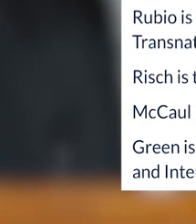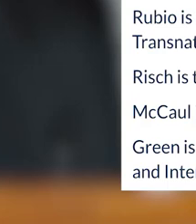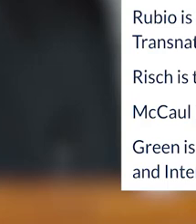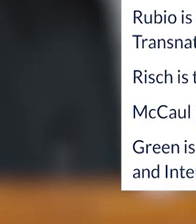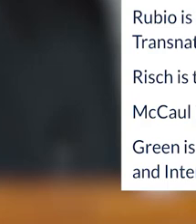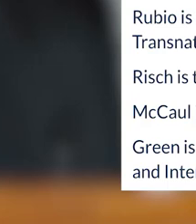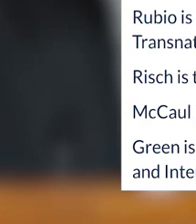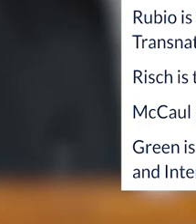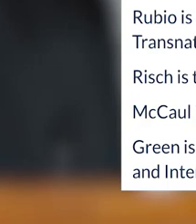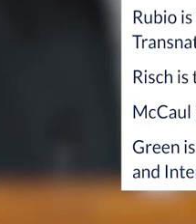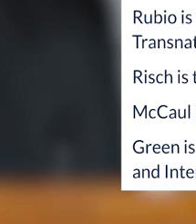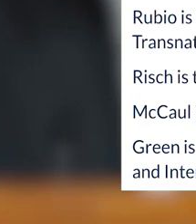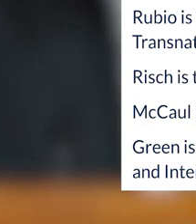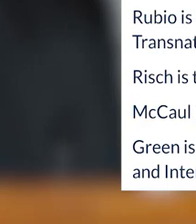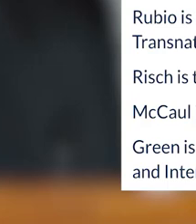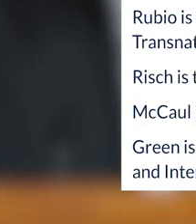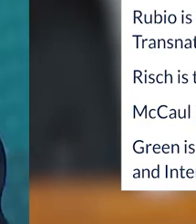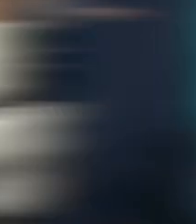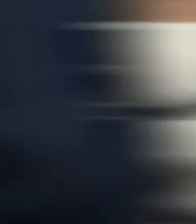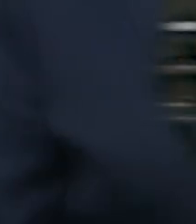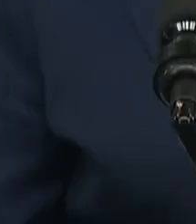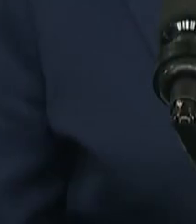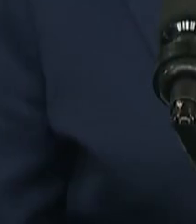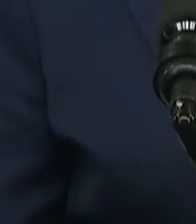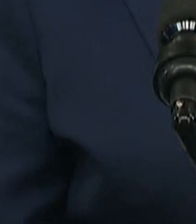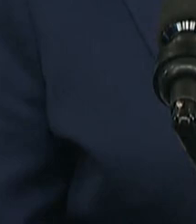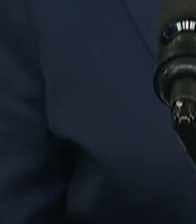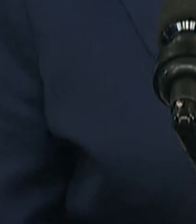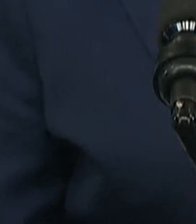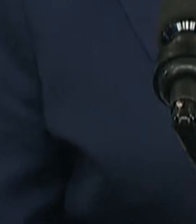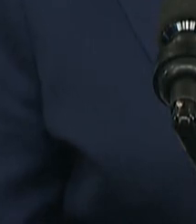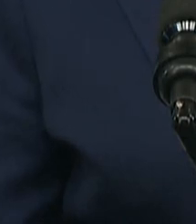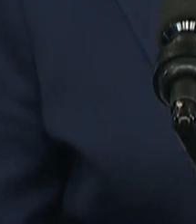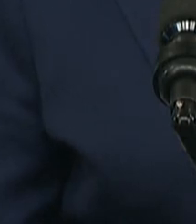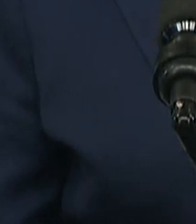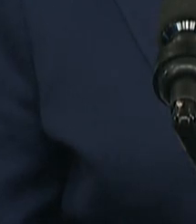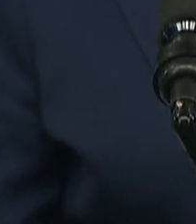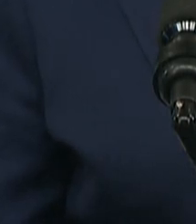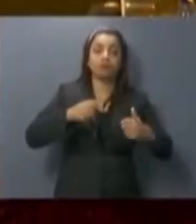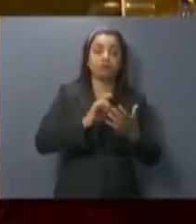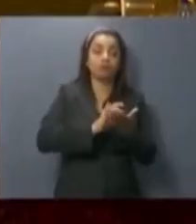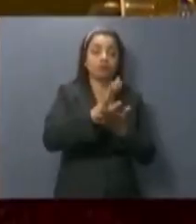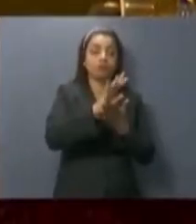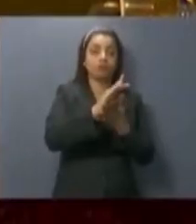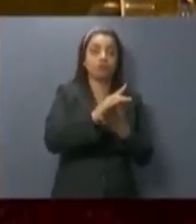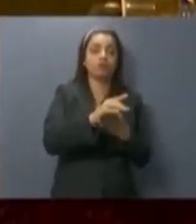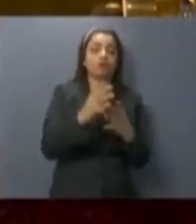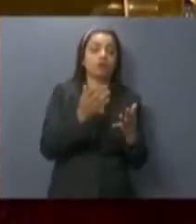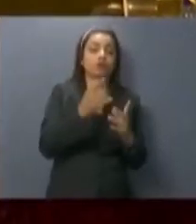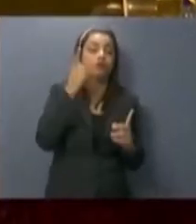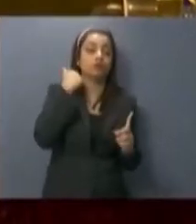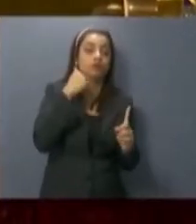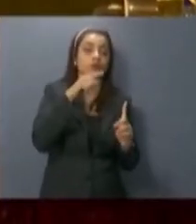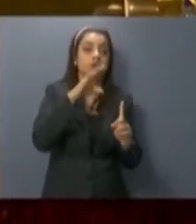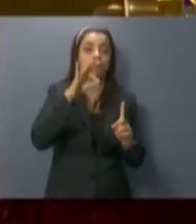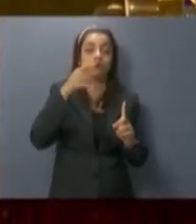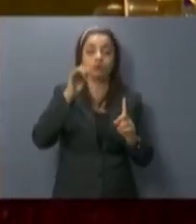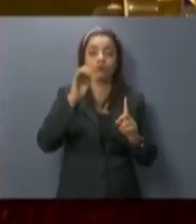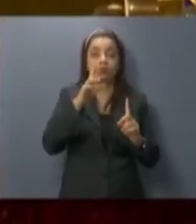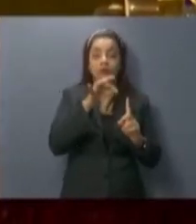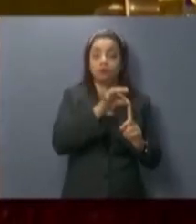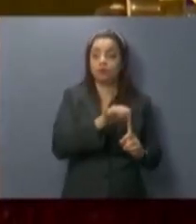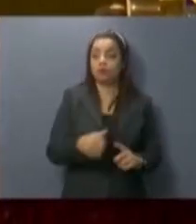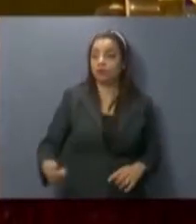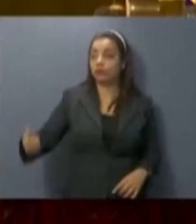ponen en peligro la relación bilateral y abogaron por un diálogo productivo entre los dos países queda destituido hasta el momento se